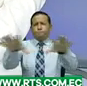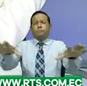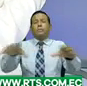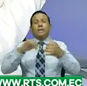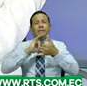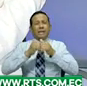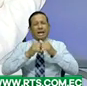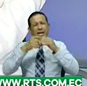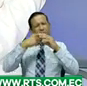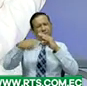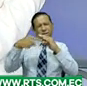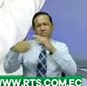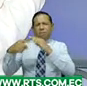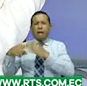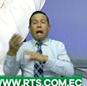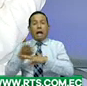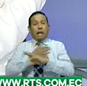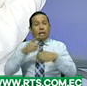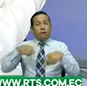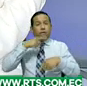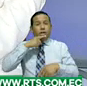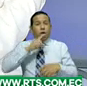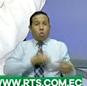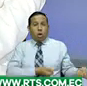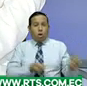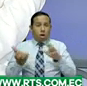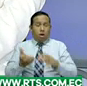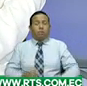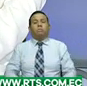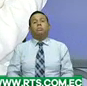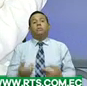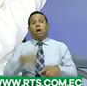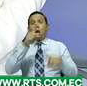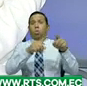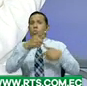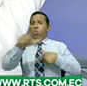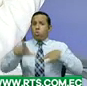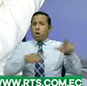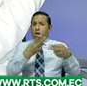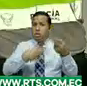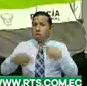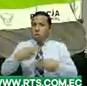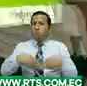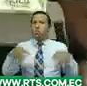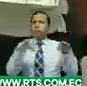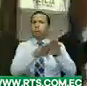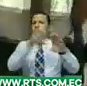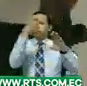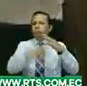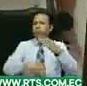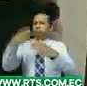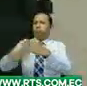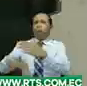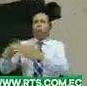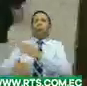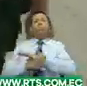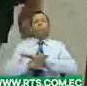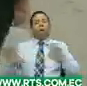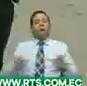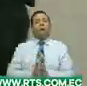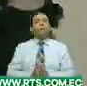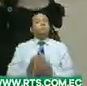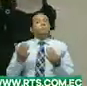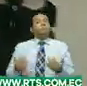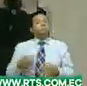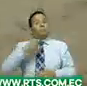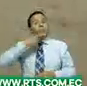durante el feriado de carnaval. Varios locales fueron clausurados. Veamos. En estos días del feriado, personal policial y